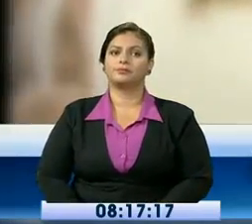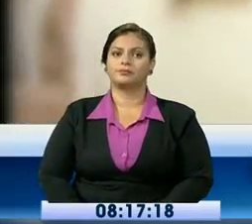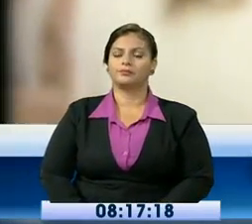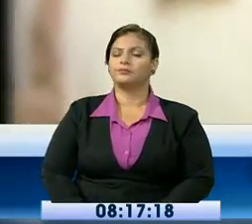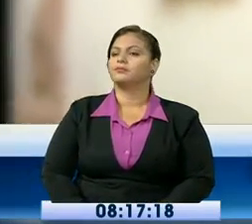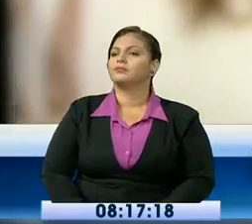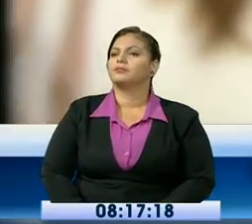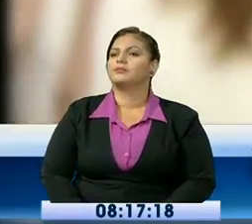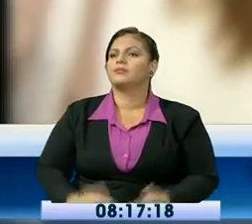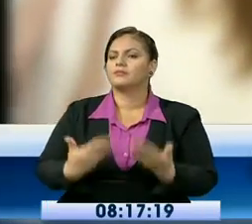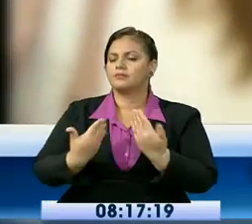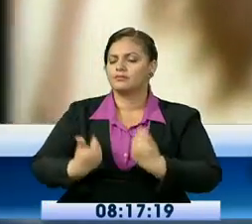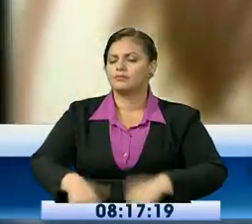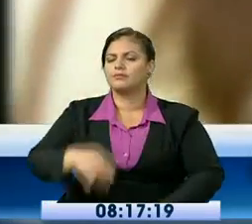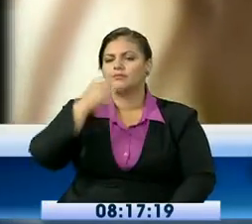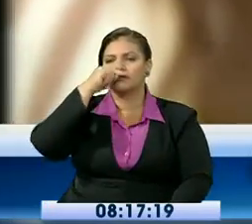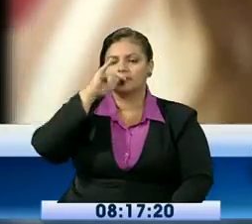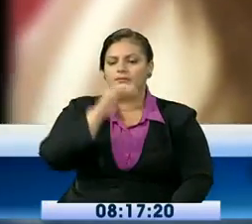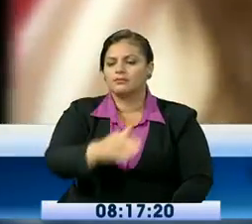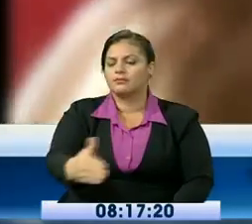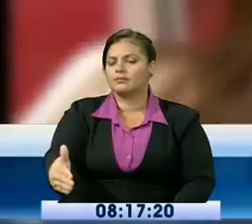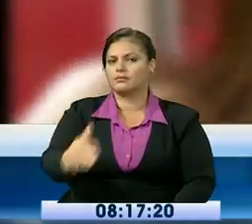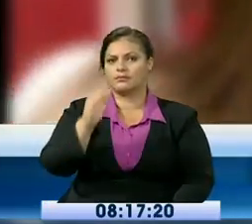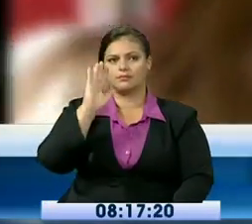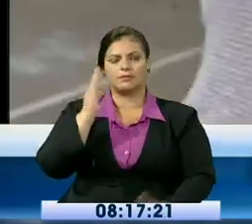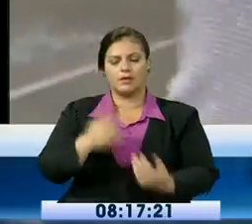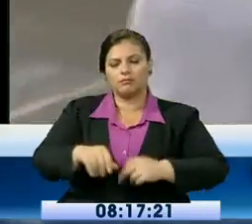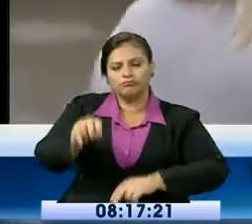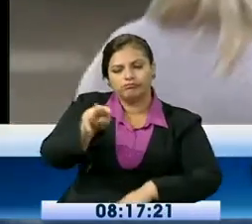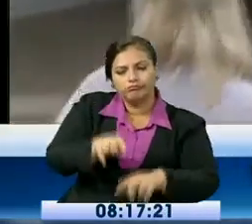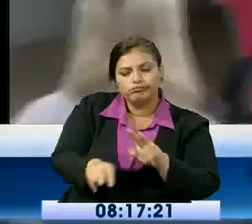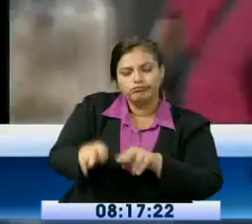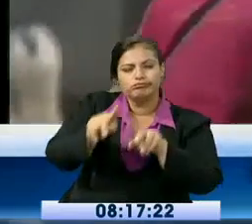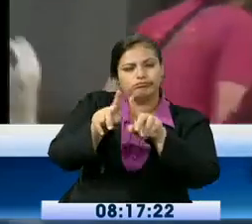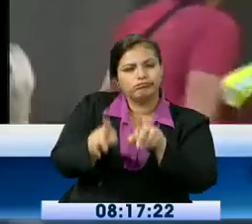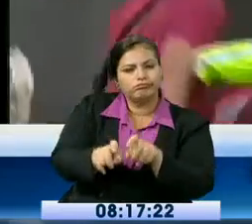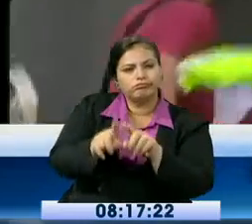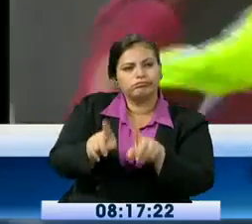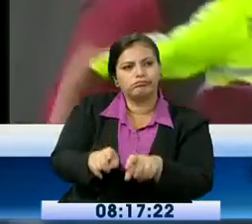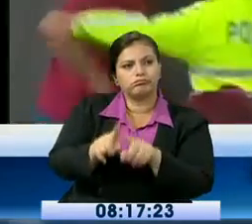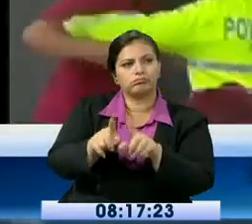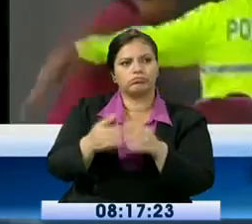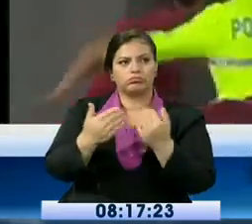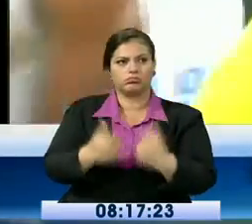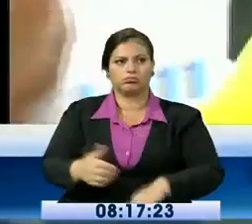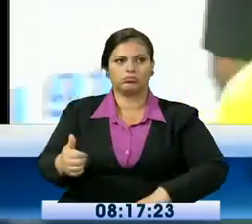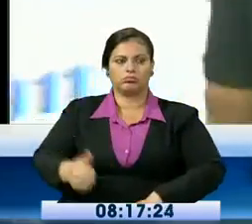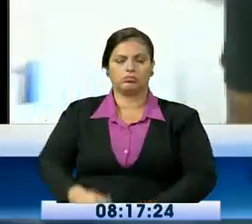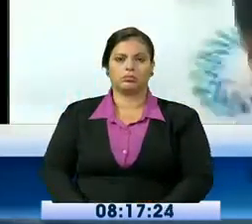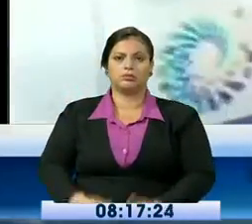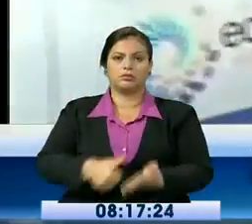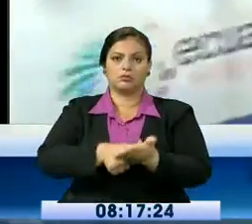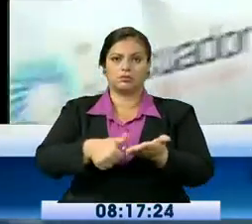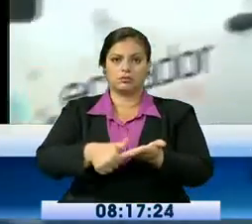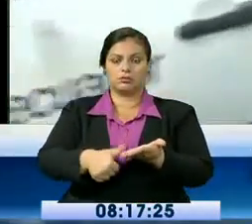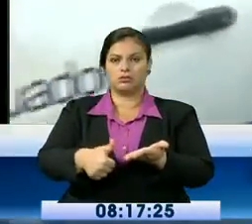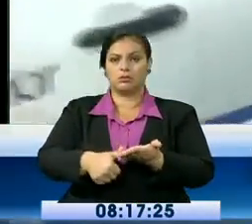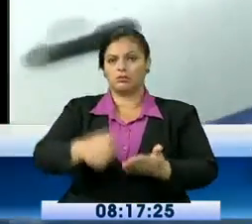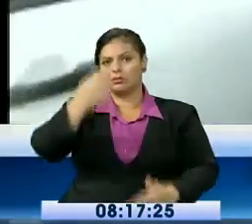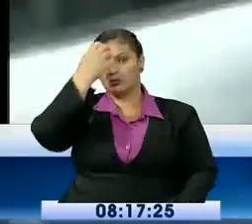afectados, paralelamente al proceso judicial, la cartera de educación debe también tomar acciones. Hubo